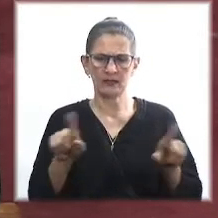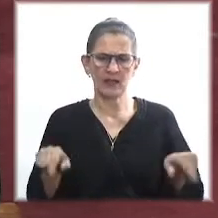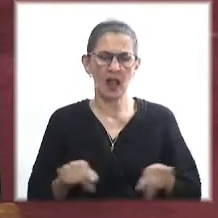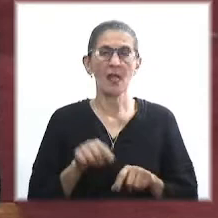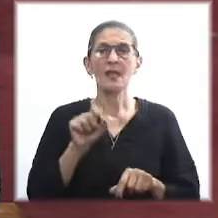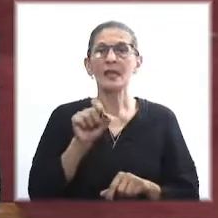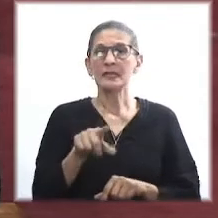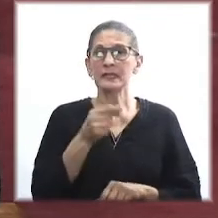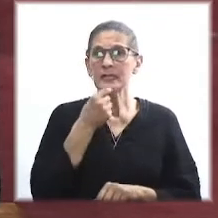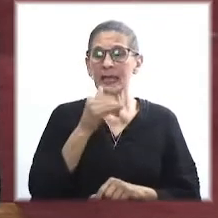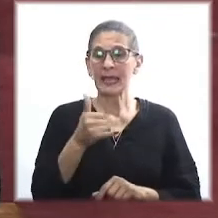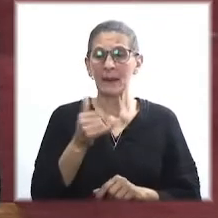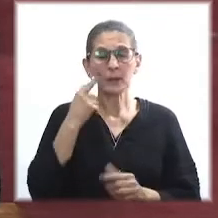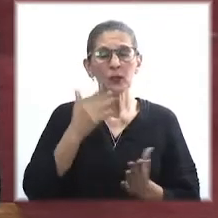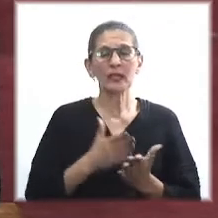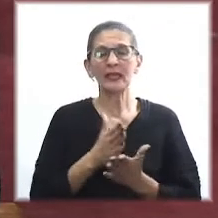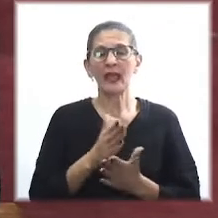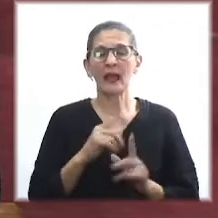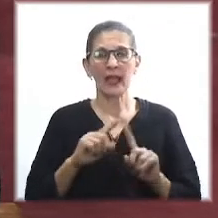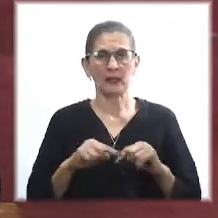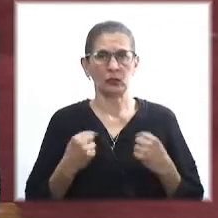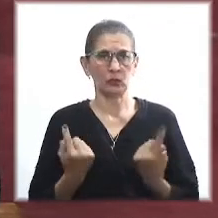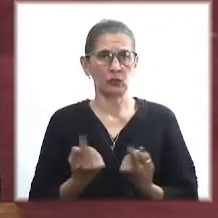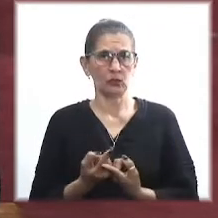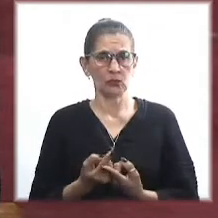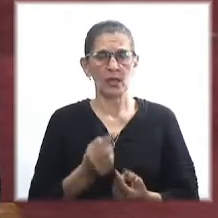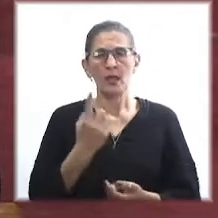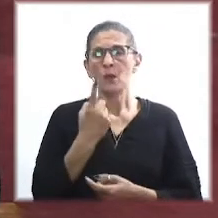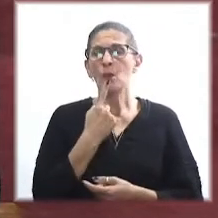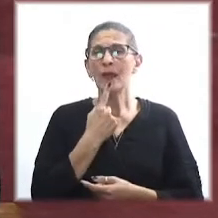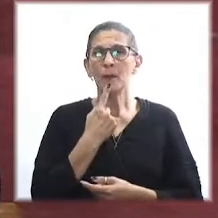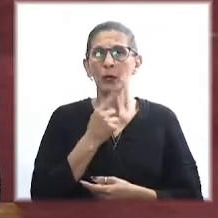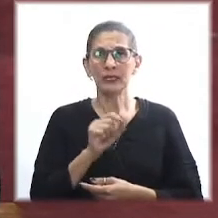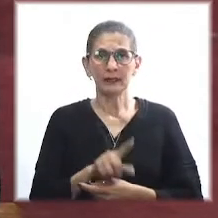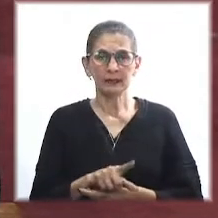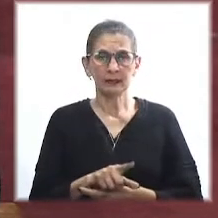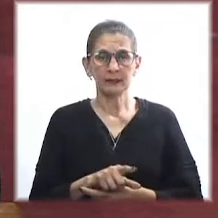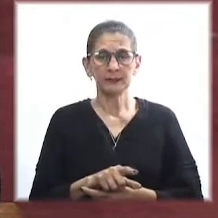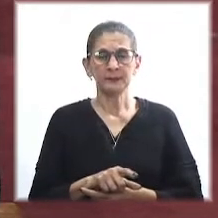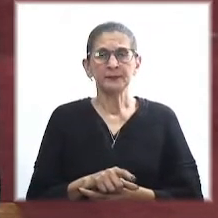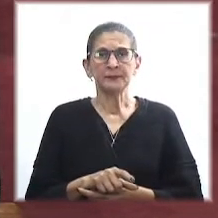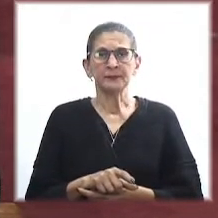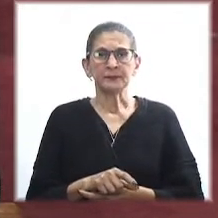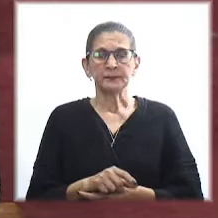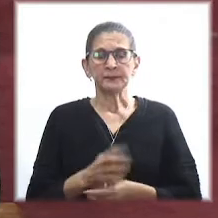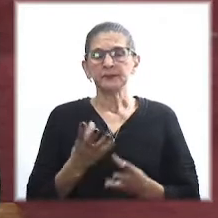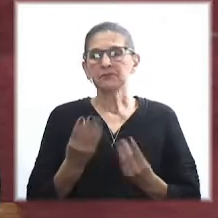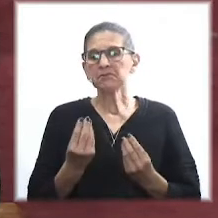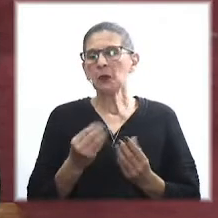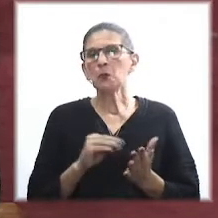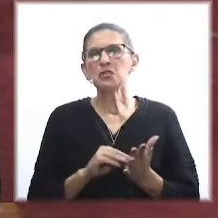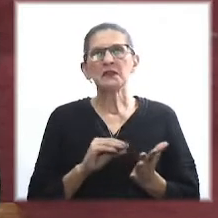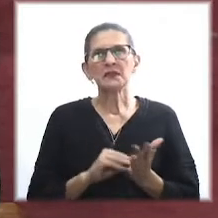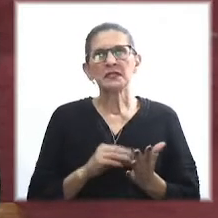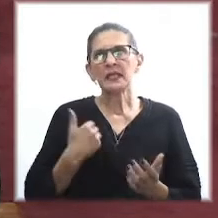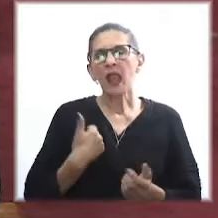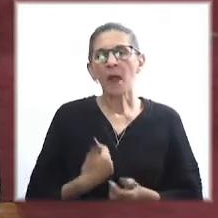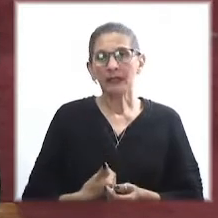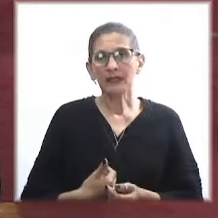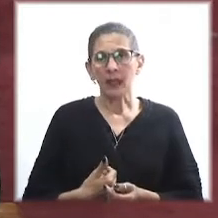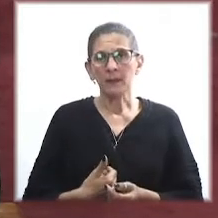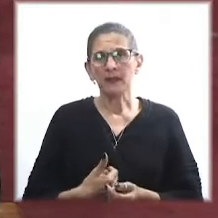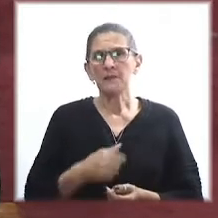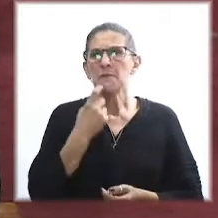ese ejemplo nos debe de guiar a todos en una política donde muchas veces